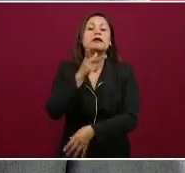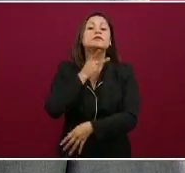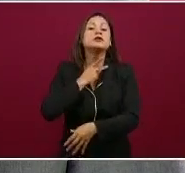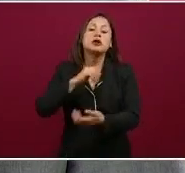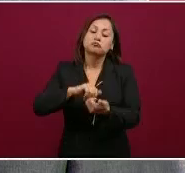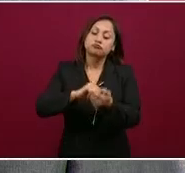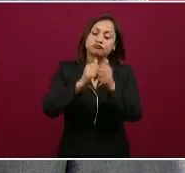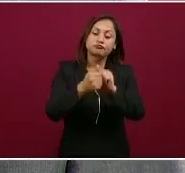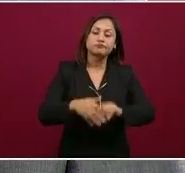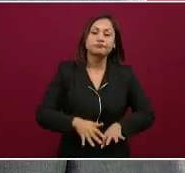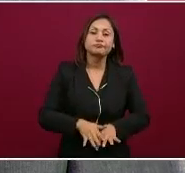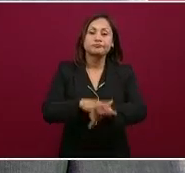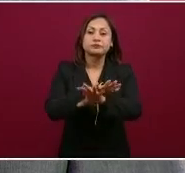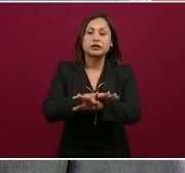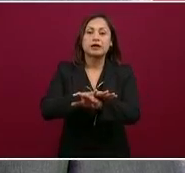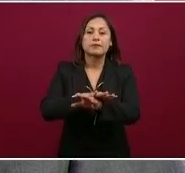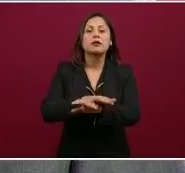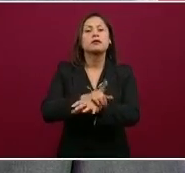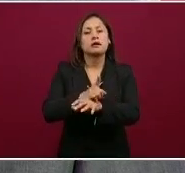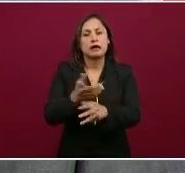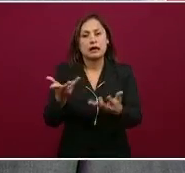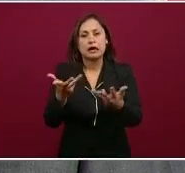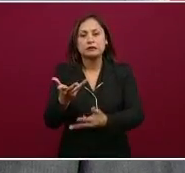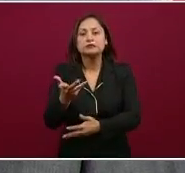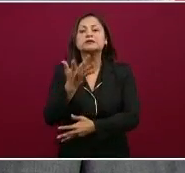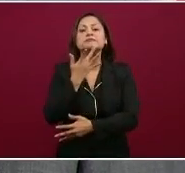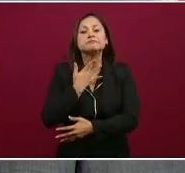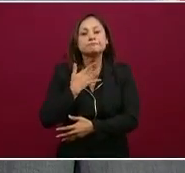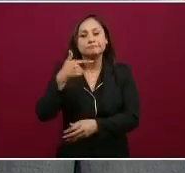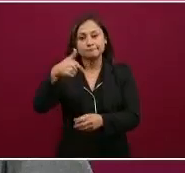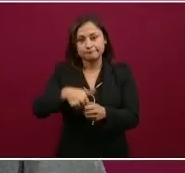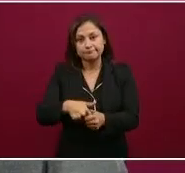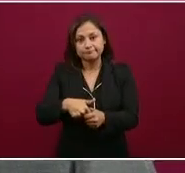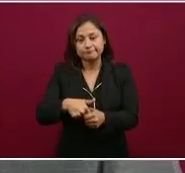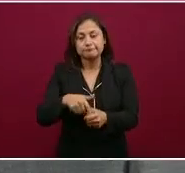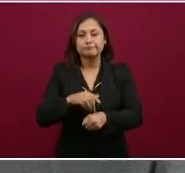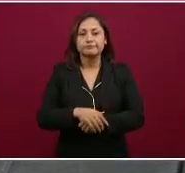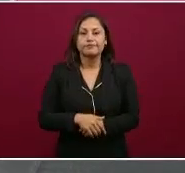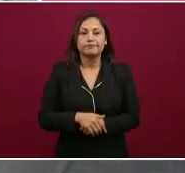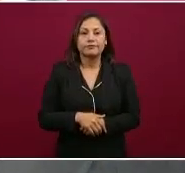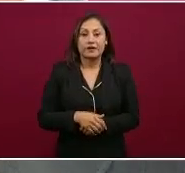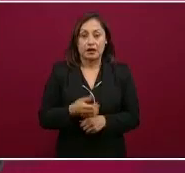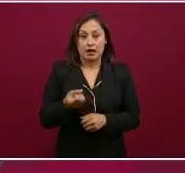y se produzcan las gasolinas, porque de esta manera